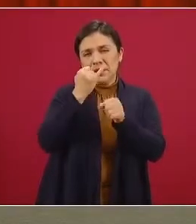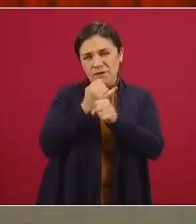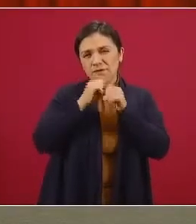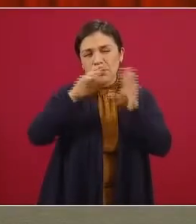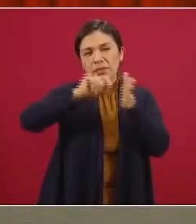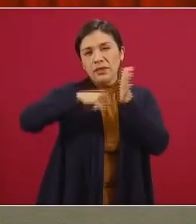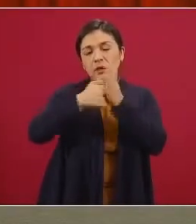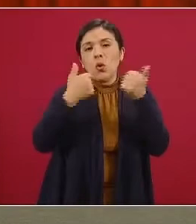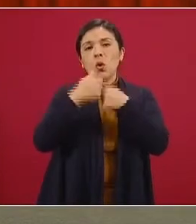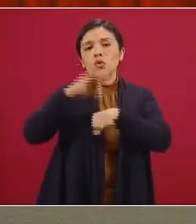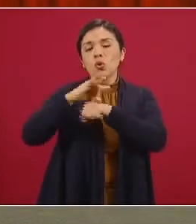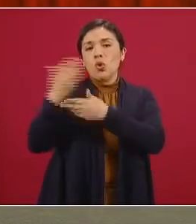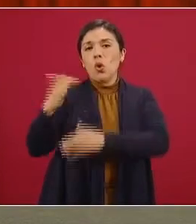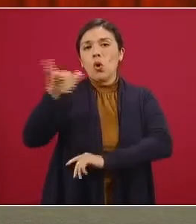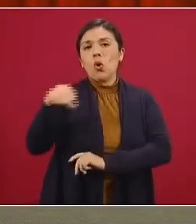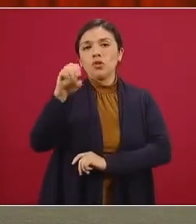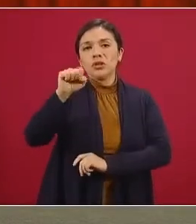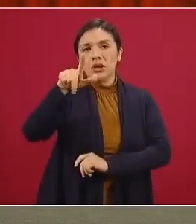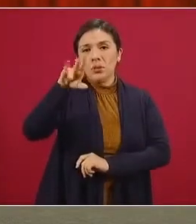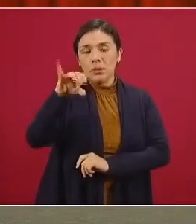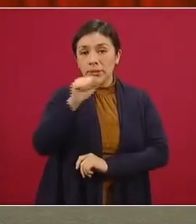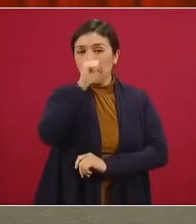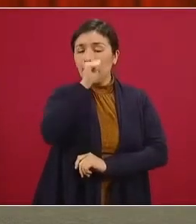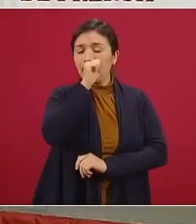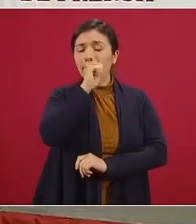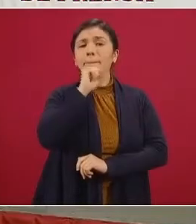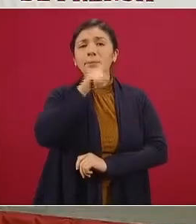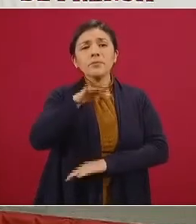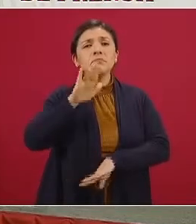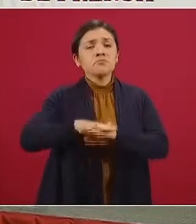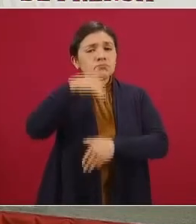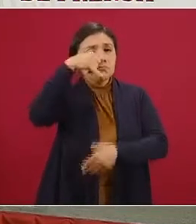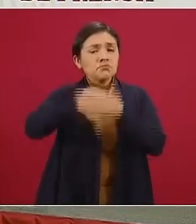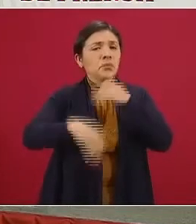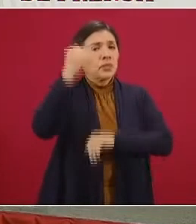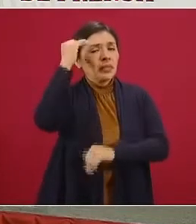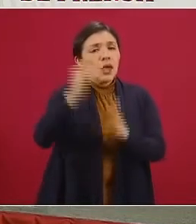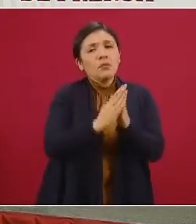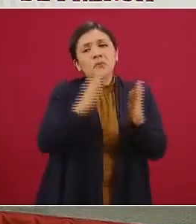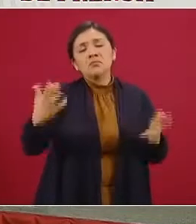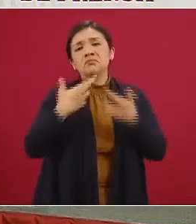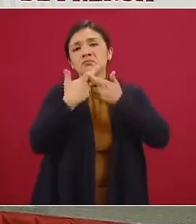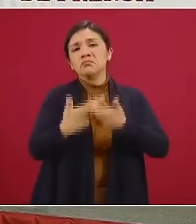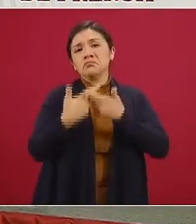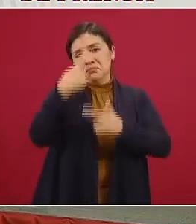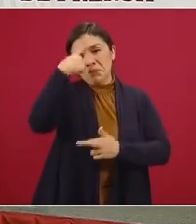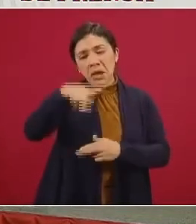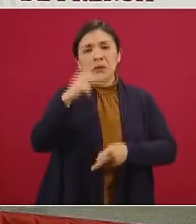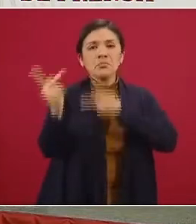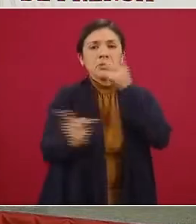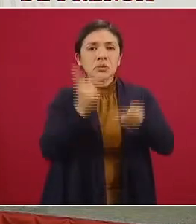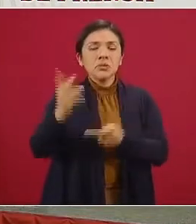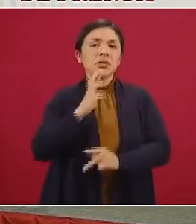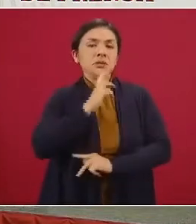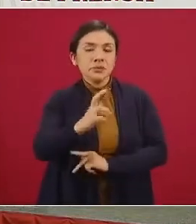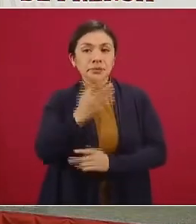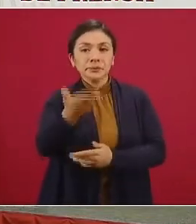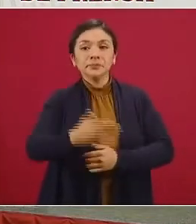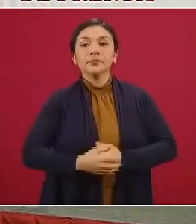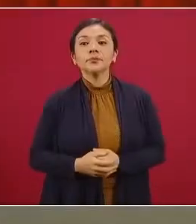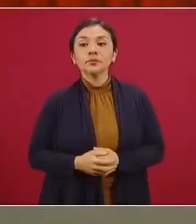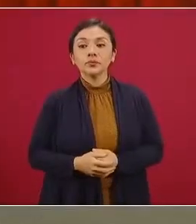el doctor José Luis Salomía y un amplio periodo de tiempo para preguntas y